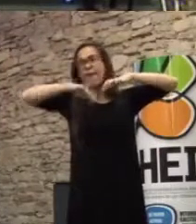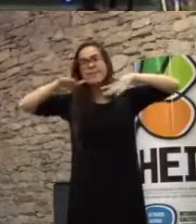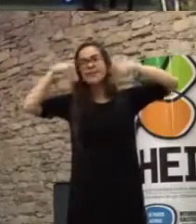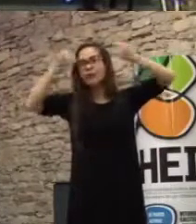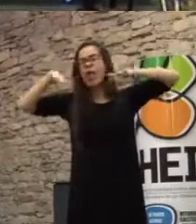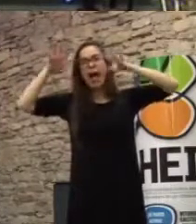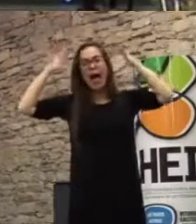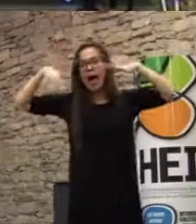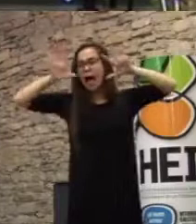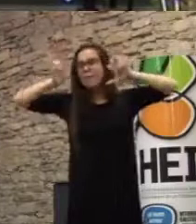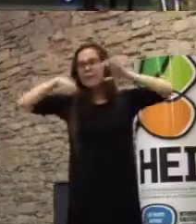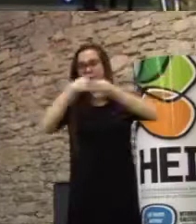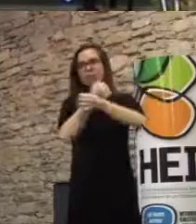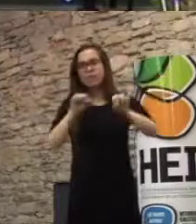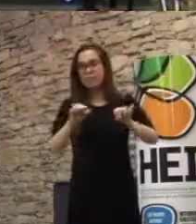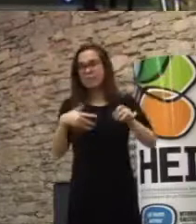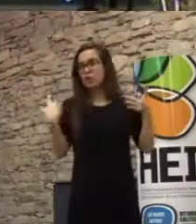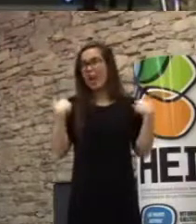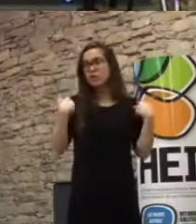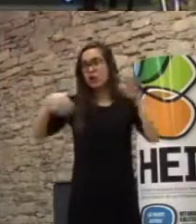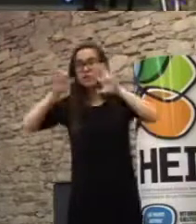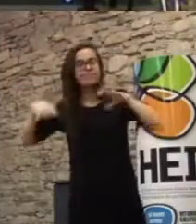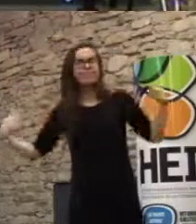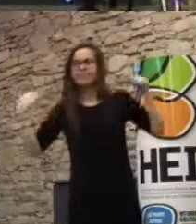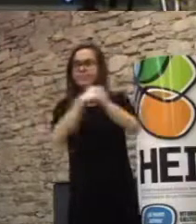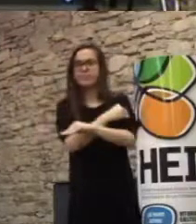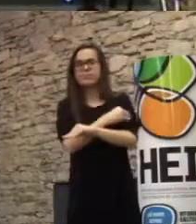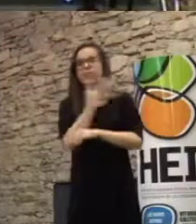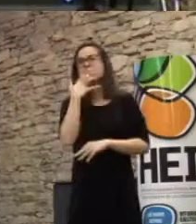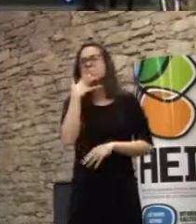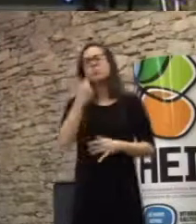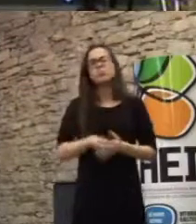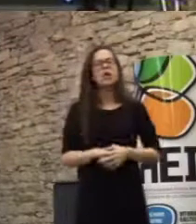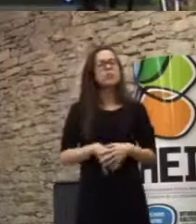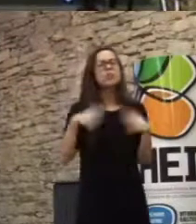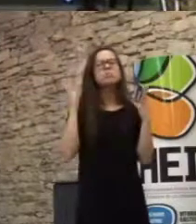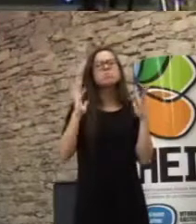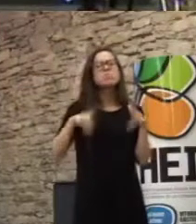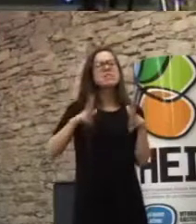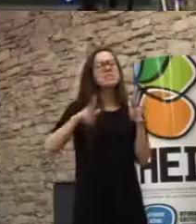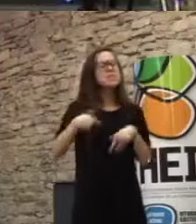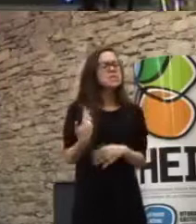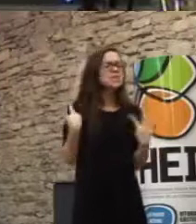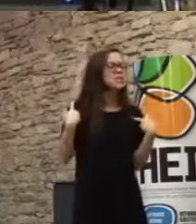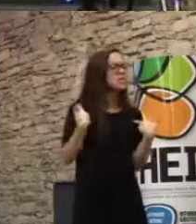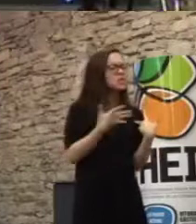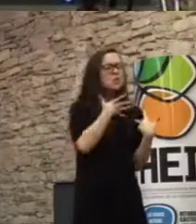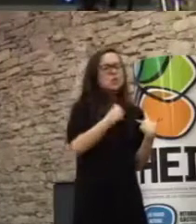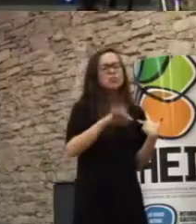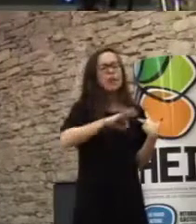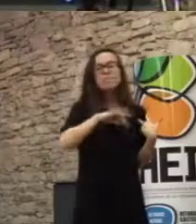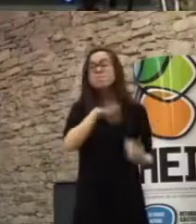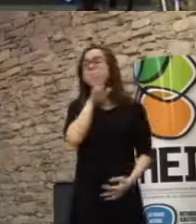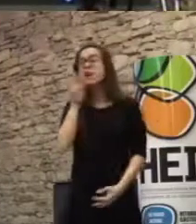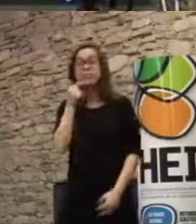nuestra idea así que por ejemplo un niño que tiene 'las con las matemáticas como máquinas con las matemáticas no me gustan nada y la madre dice pues tiene